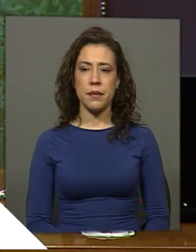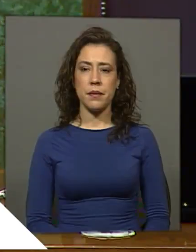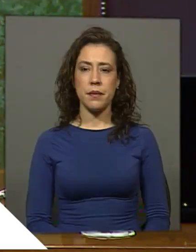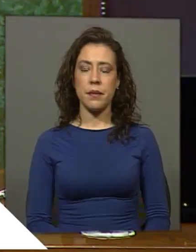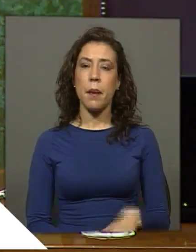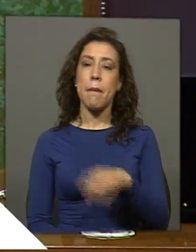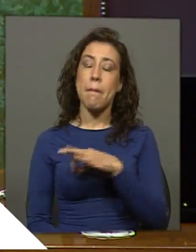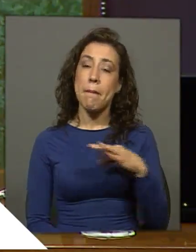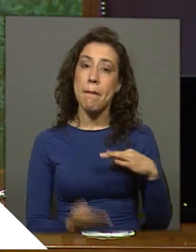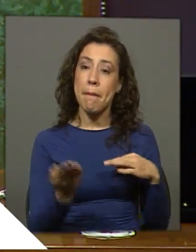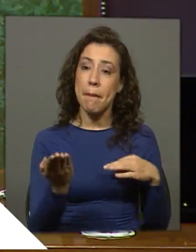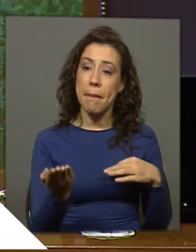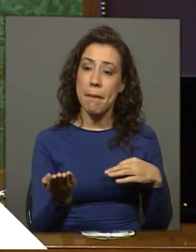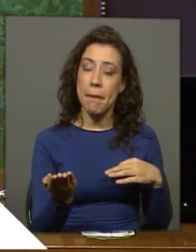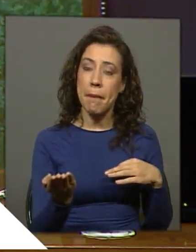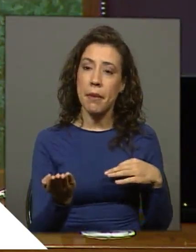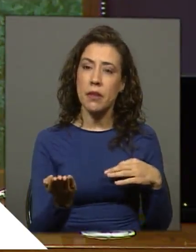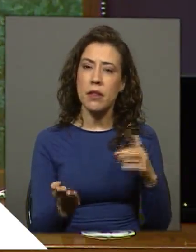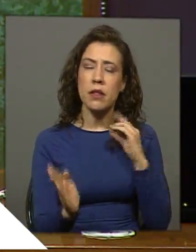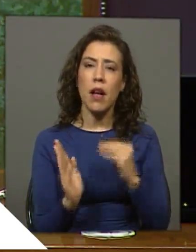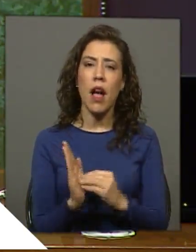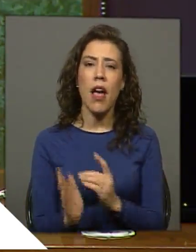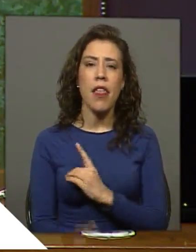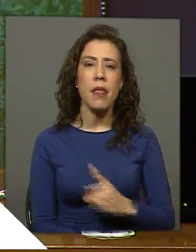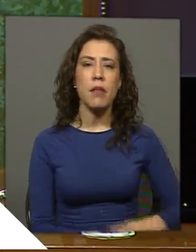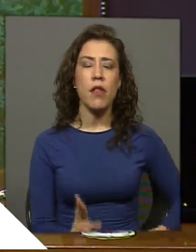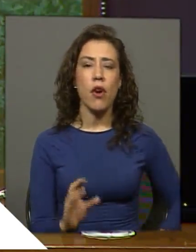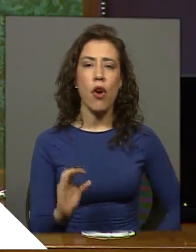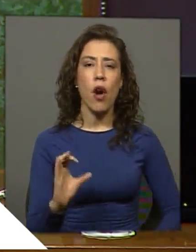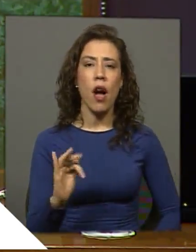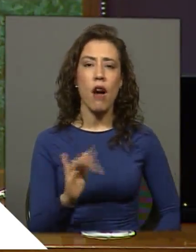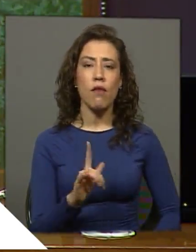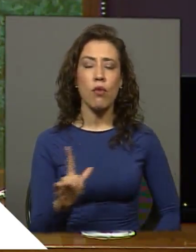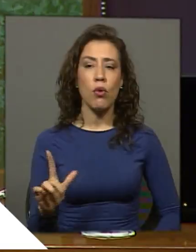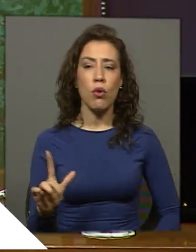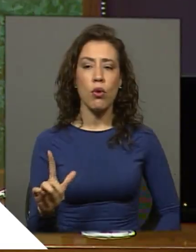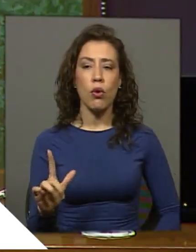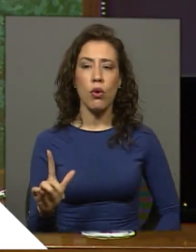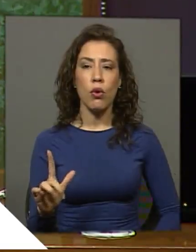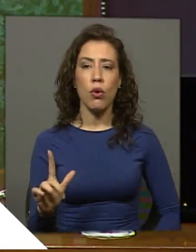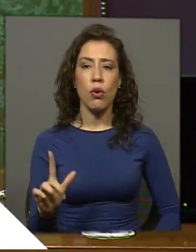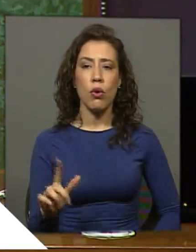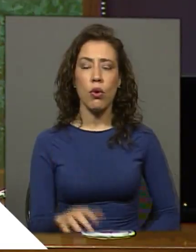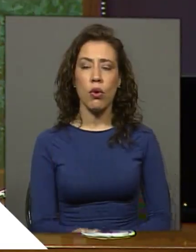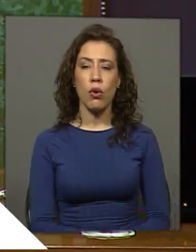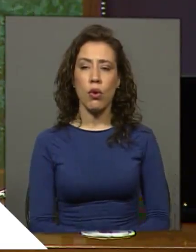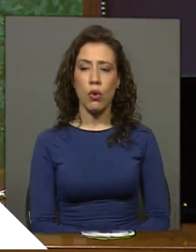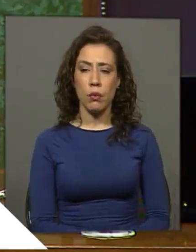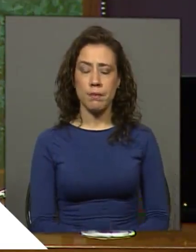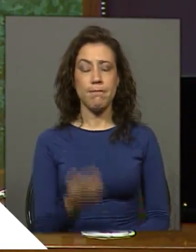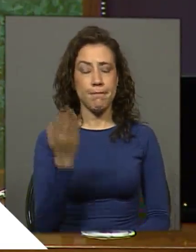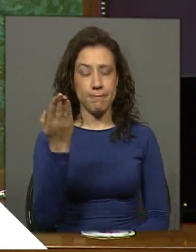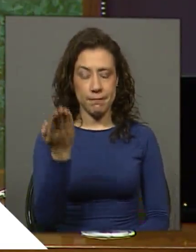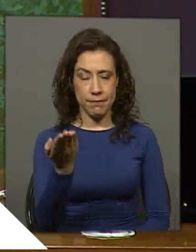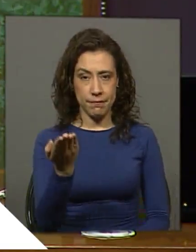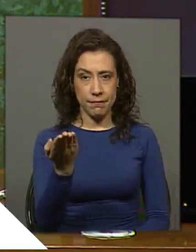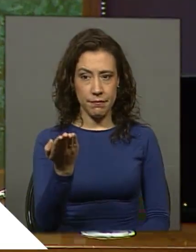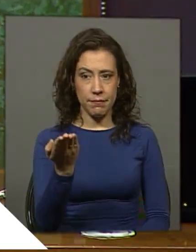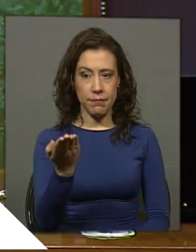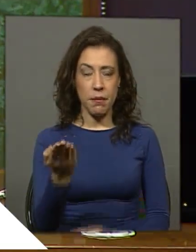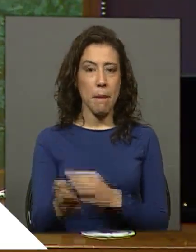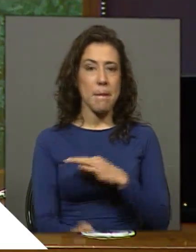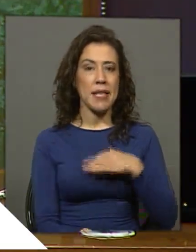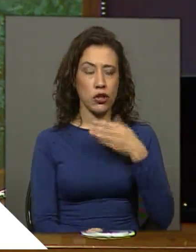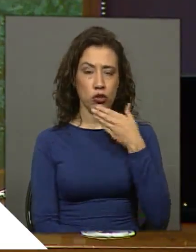ministro está inscrito el diputado Rocaful ¿prefiere al tiro? ya diputado ministro le